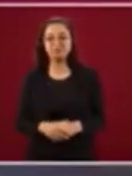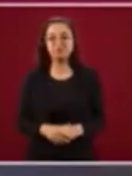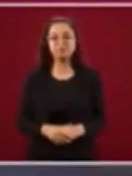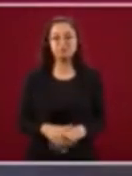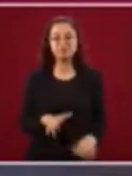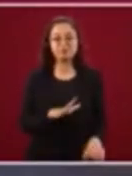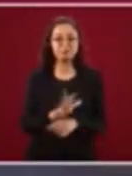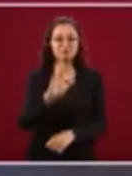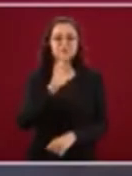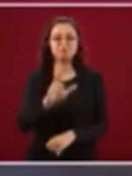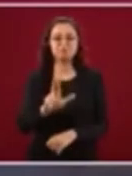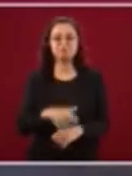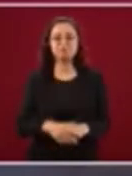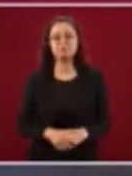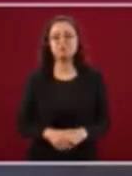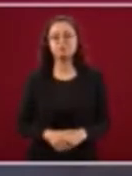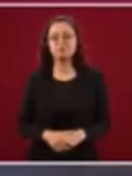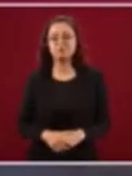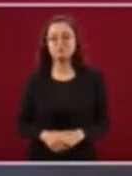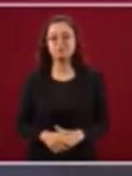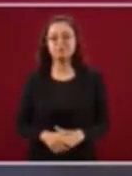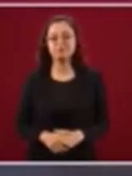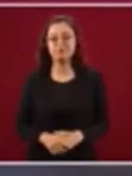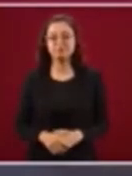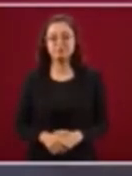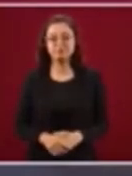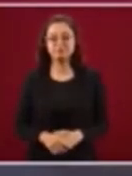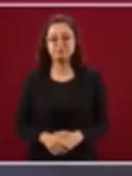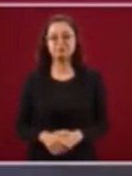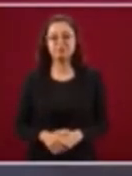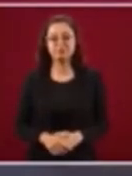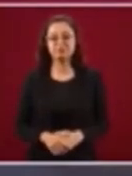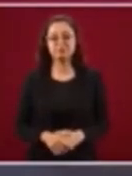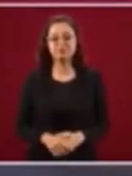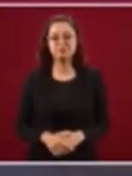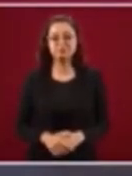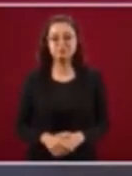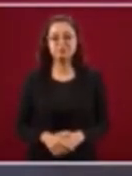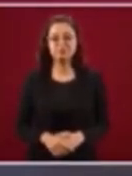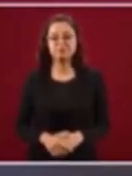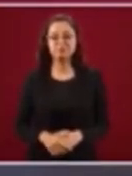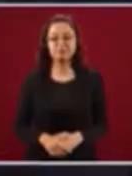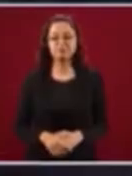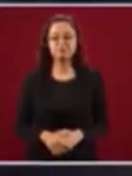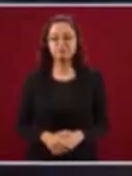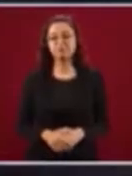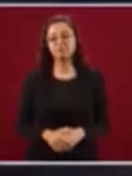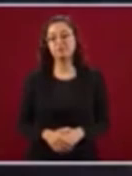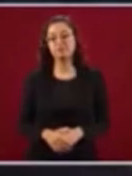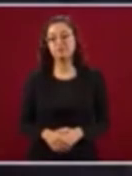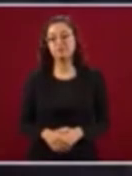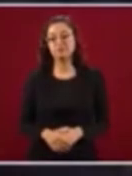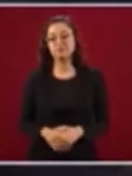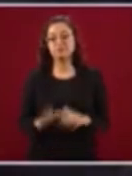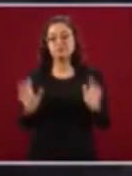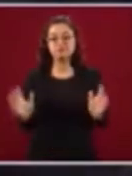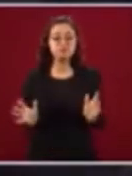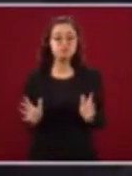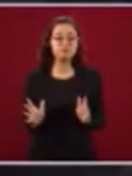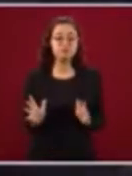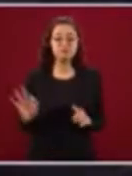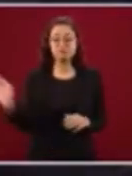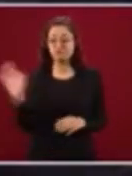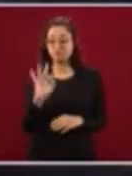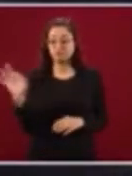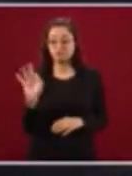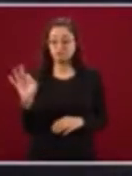resulta. Claro que si hoy, si el comprador, este que da 125, dice,